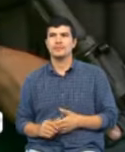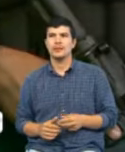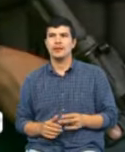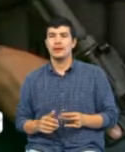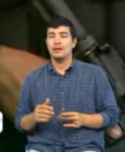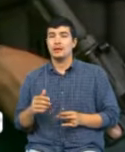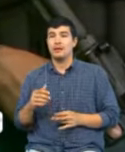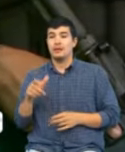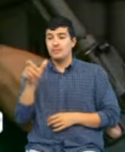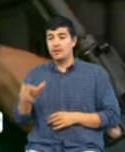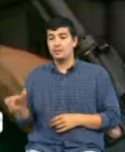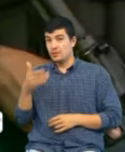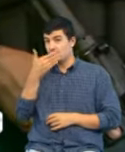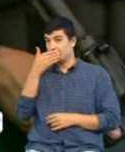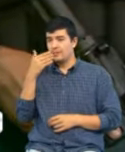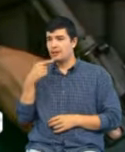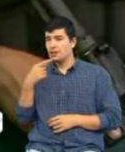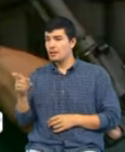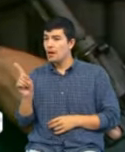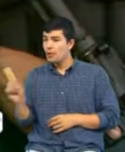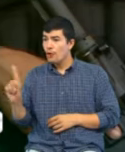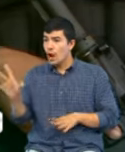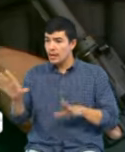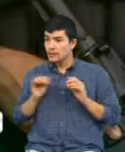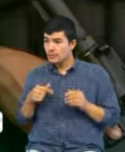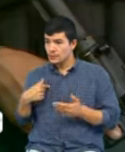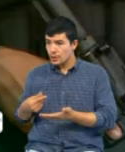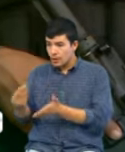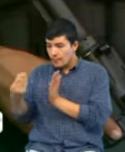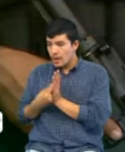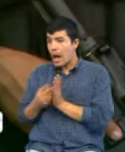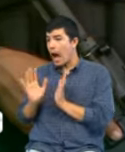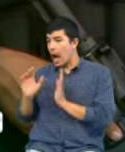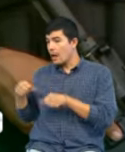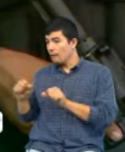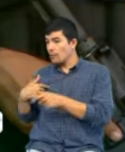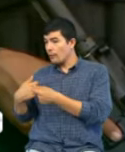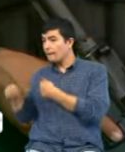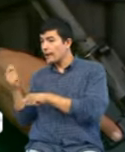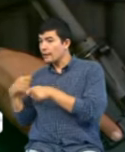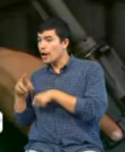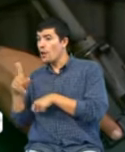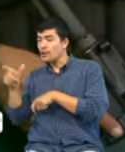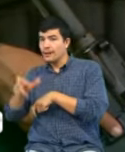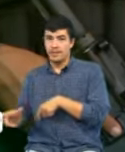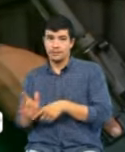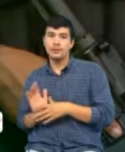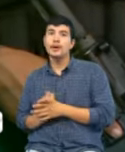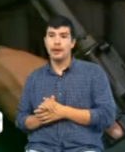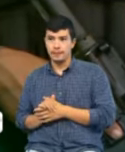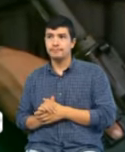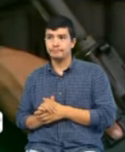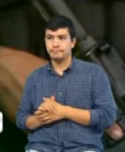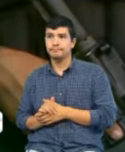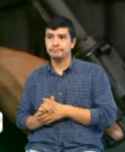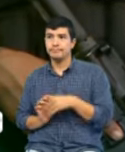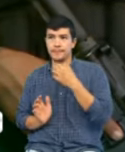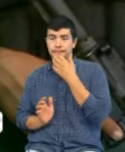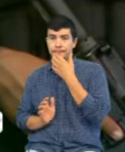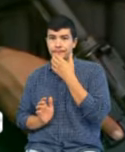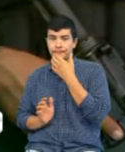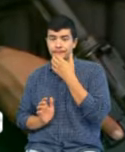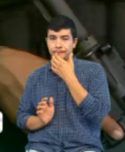decían que no acceder a la extorsión que le estaban haciendo iban a vender la motocicleta a otra persona que con la cual presuntamente ya